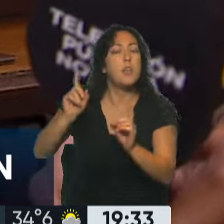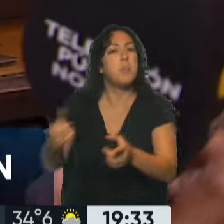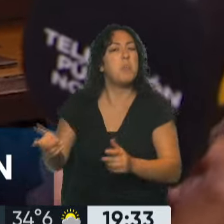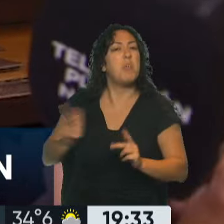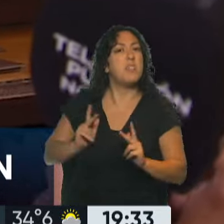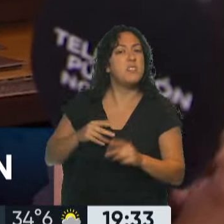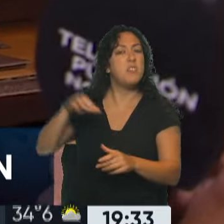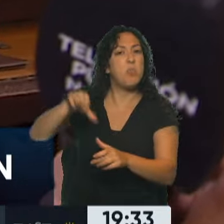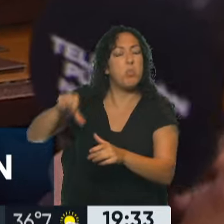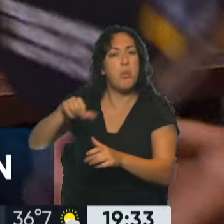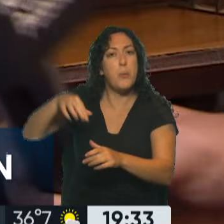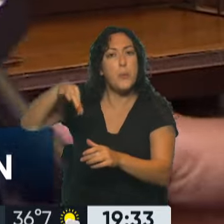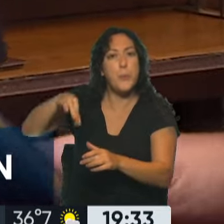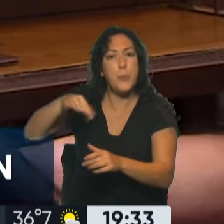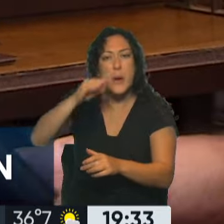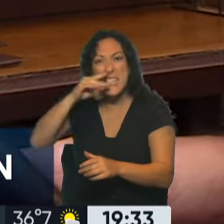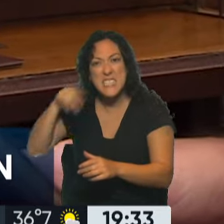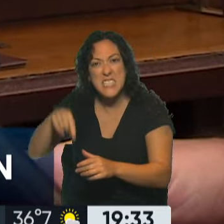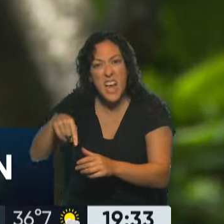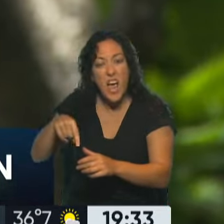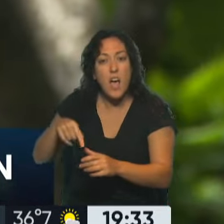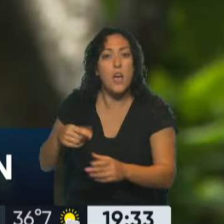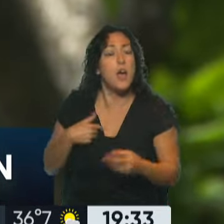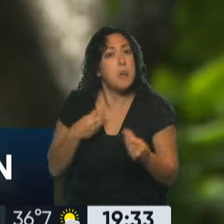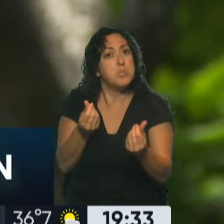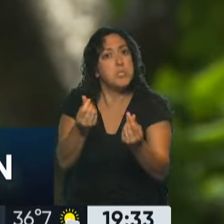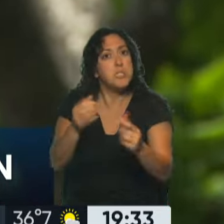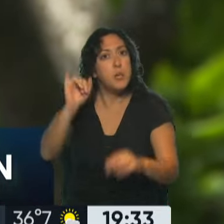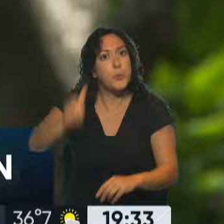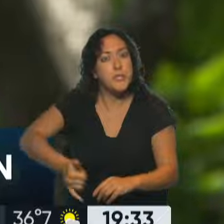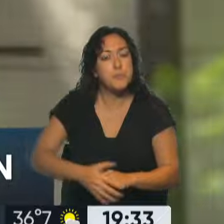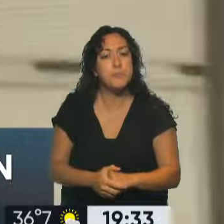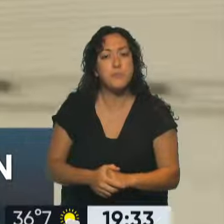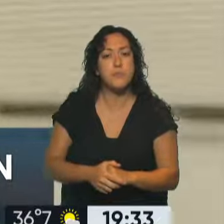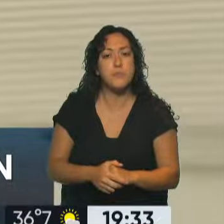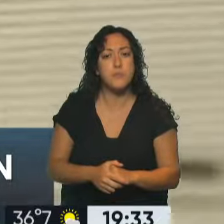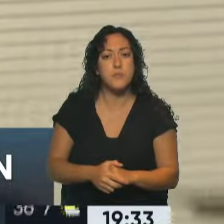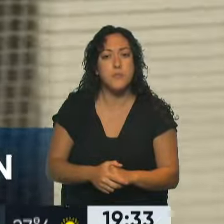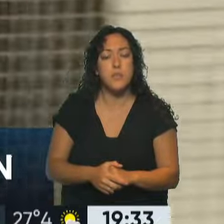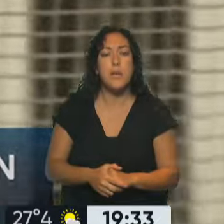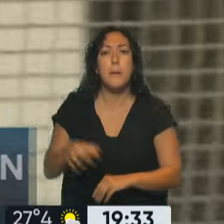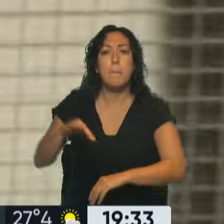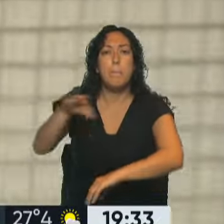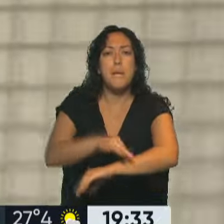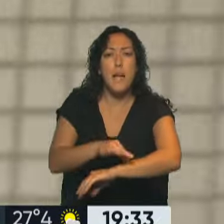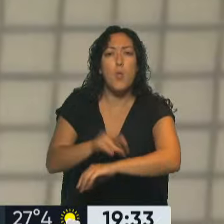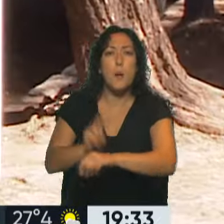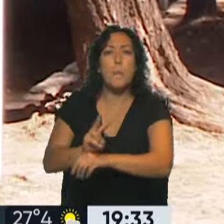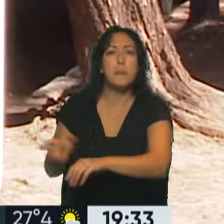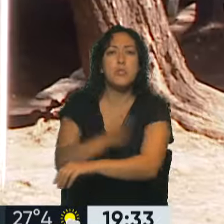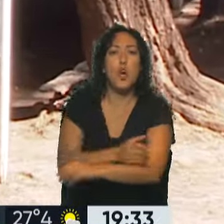es un preparado Y eso funciona Porque a mí me funciona Cómo hac para prevenirte de la picadura de los mosquitos repelente con